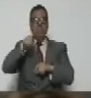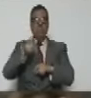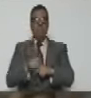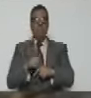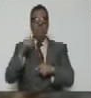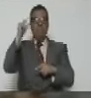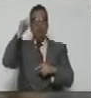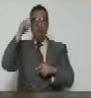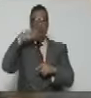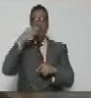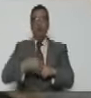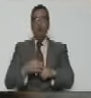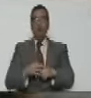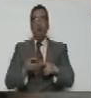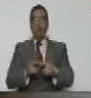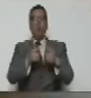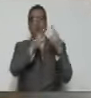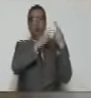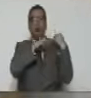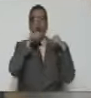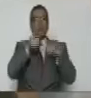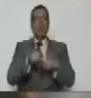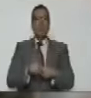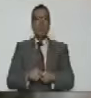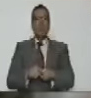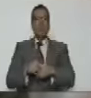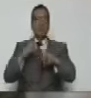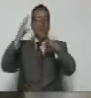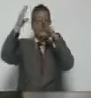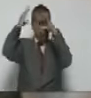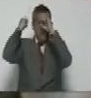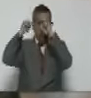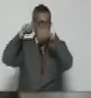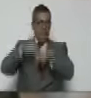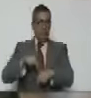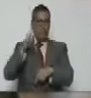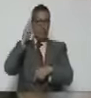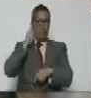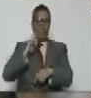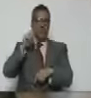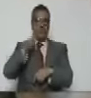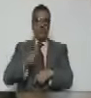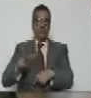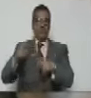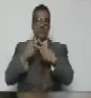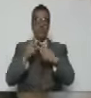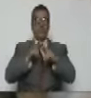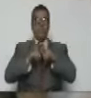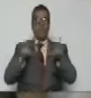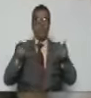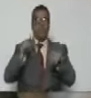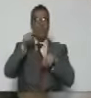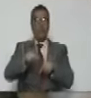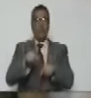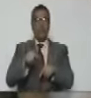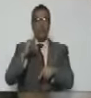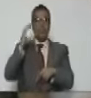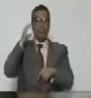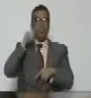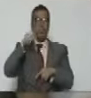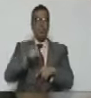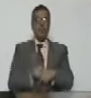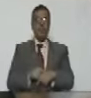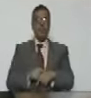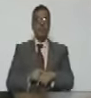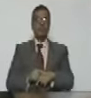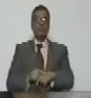un digno representante de la diplomacia bolivariana de la paz en este concierto de